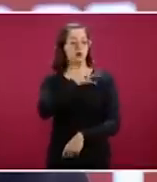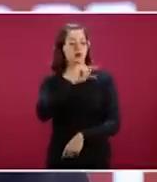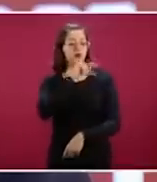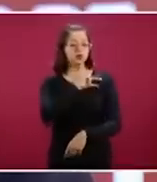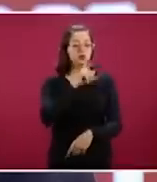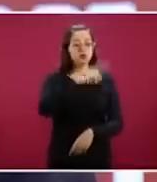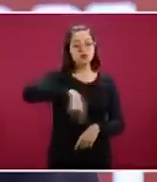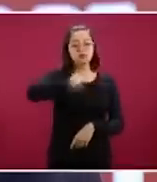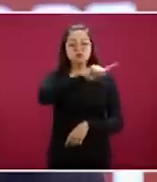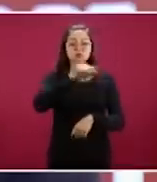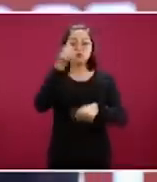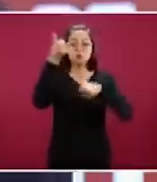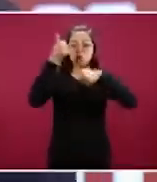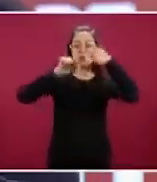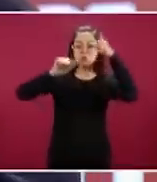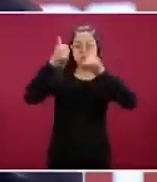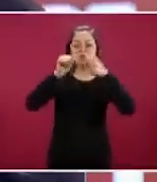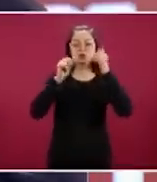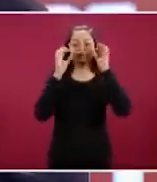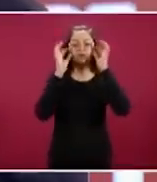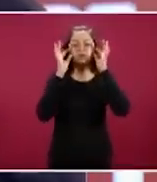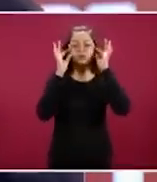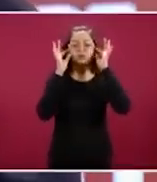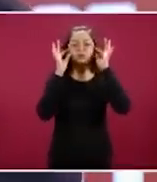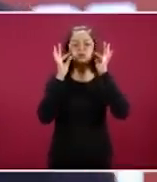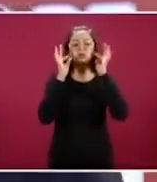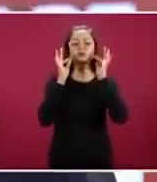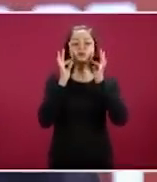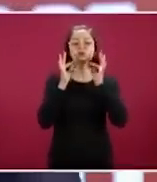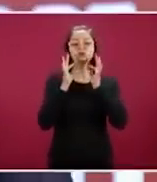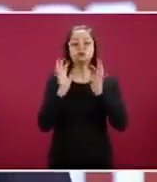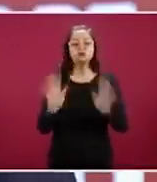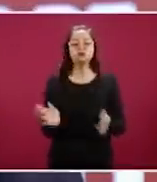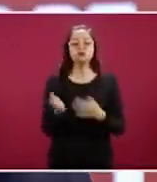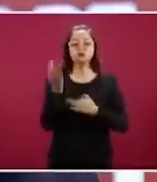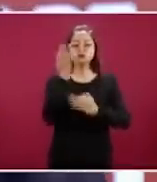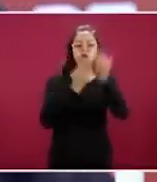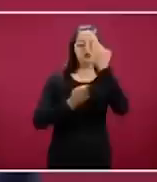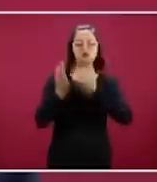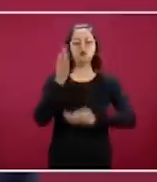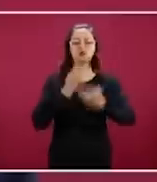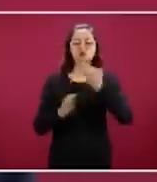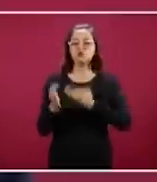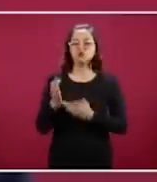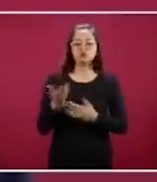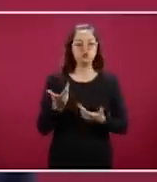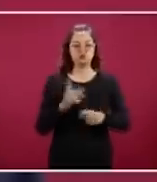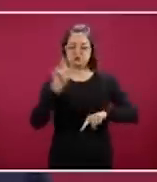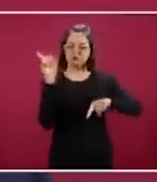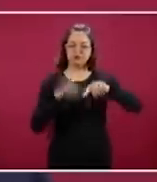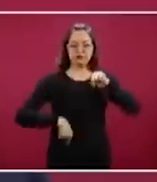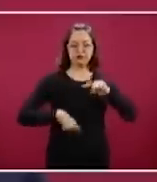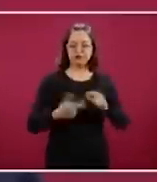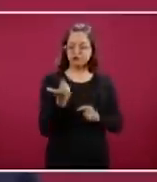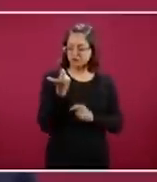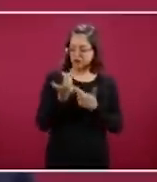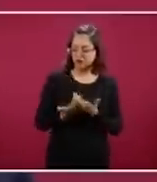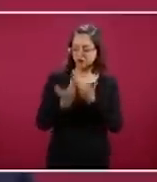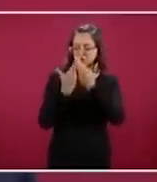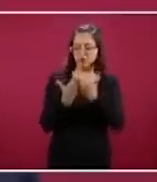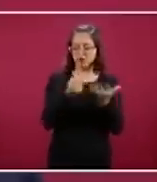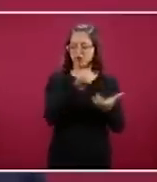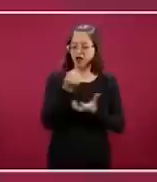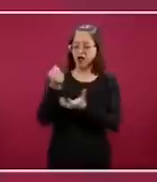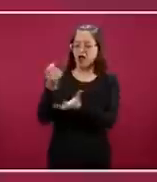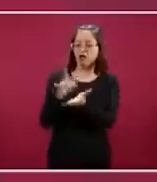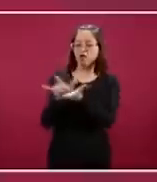plástica, se estiraban a costillas del erario? ¿Dónde va ese dinero?